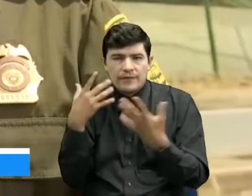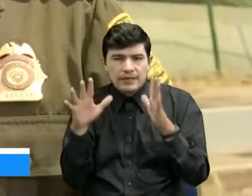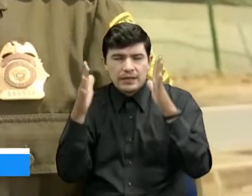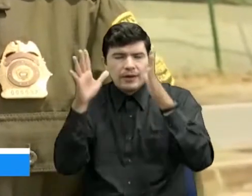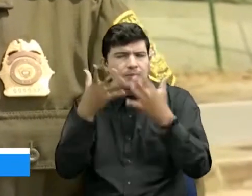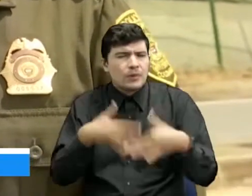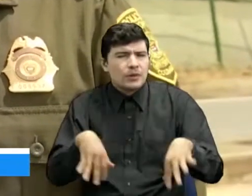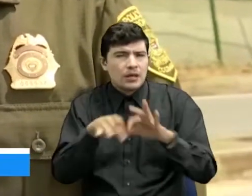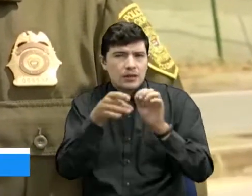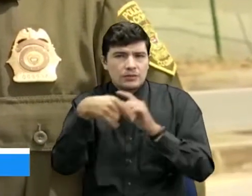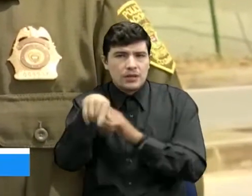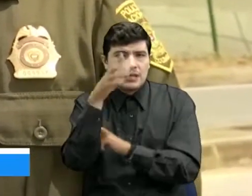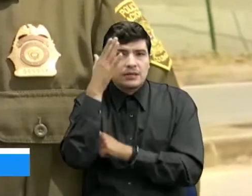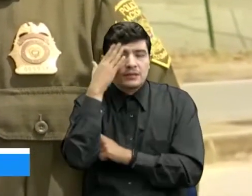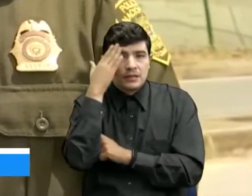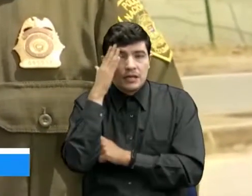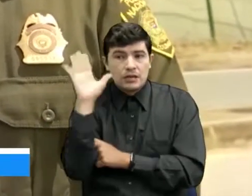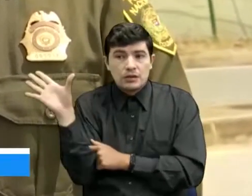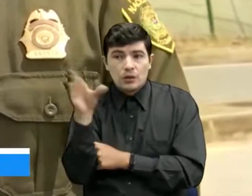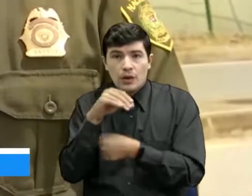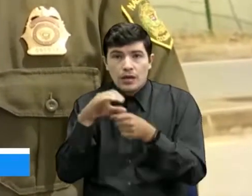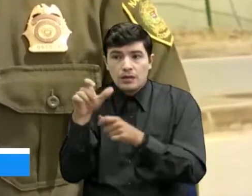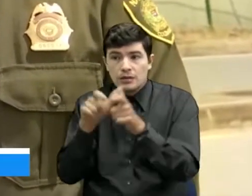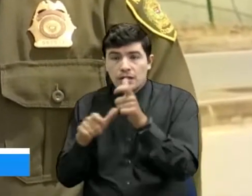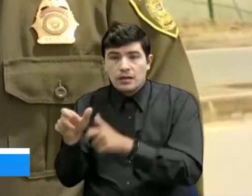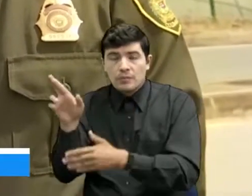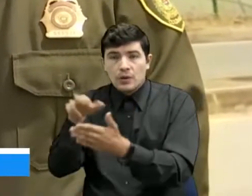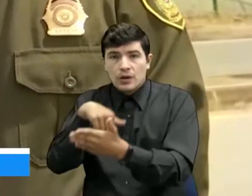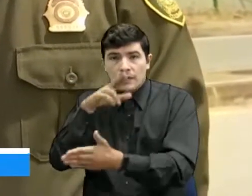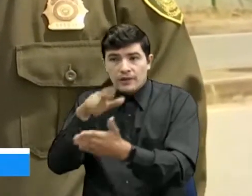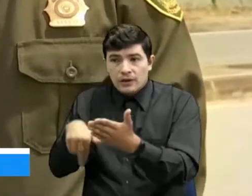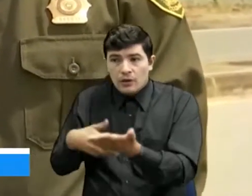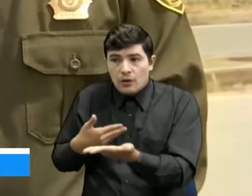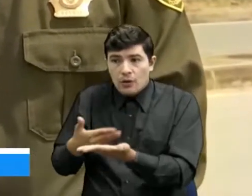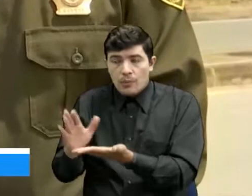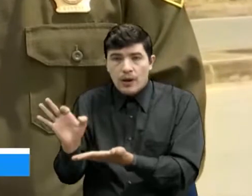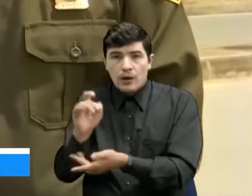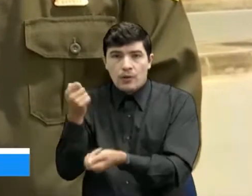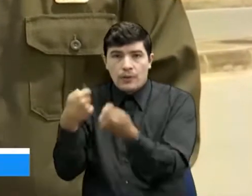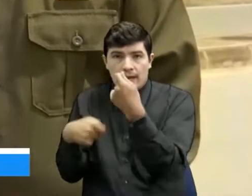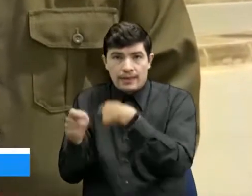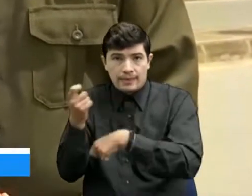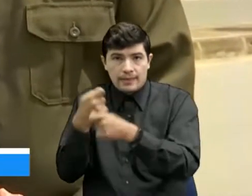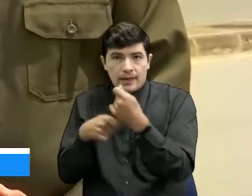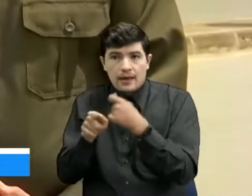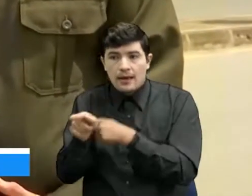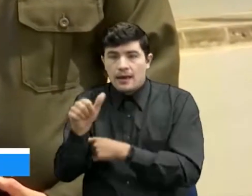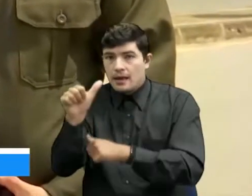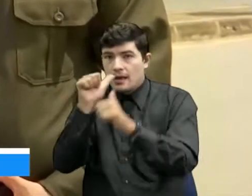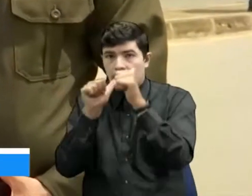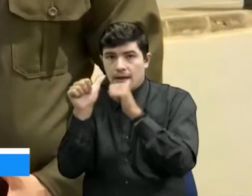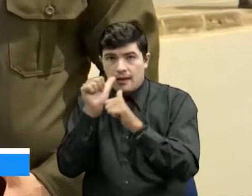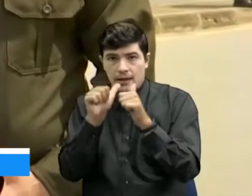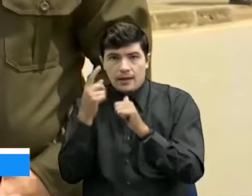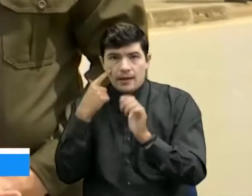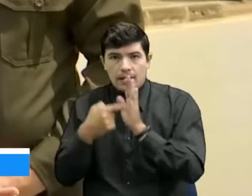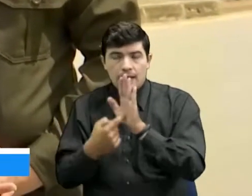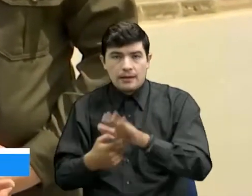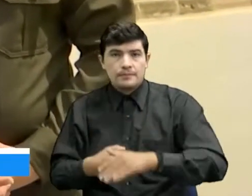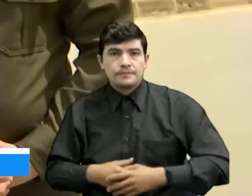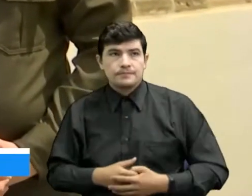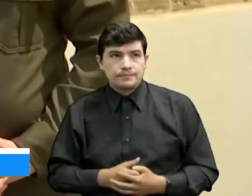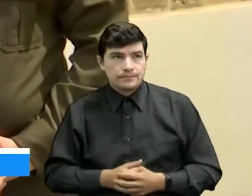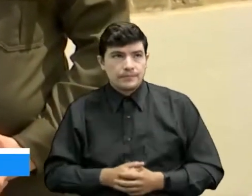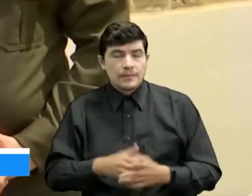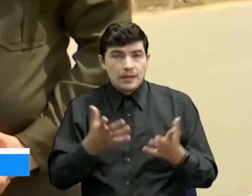que tengamos en cuenta toda la ciudadanía que se prohíbe el expendio y el consumo de bebidas embriagantes desde hoy a medianoche hasta las 12 de la noche del próximo lunes